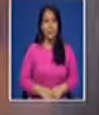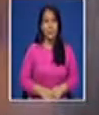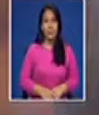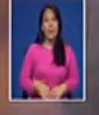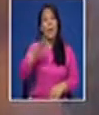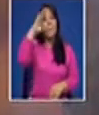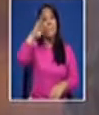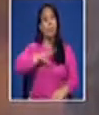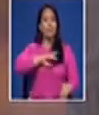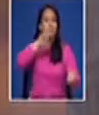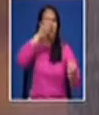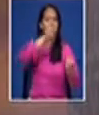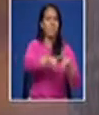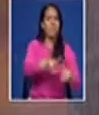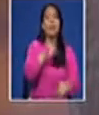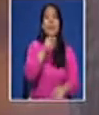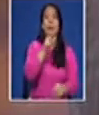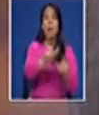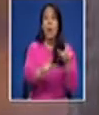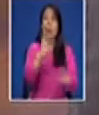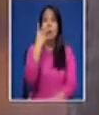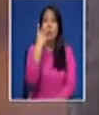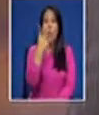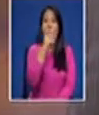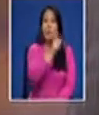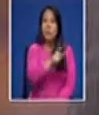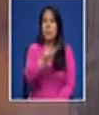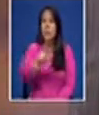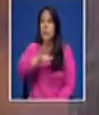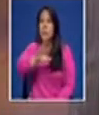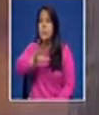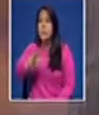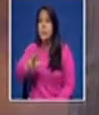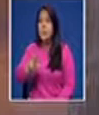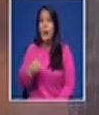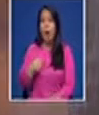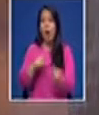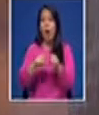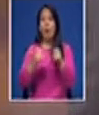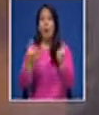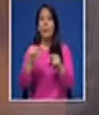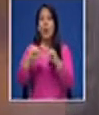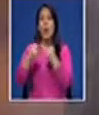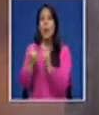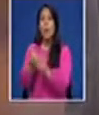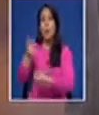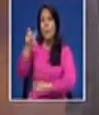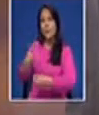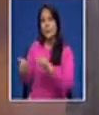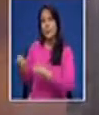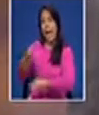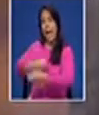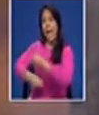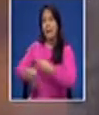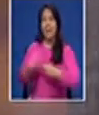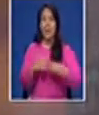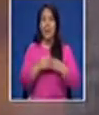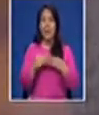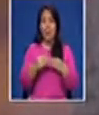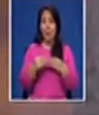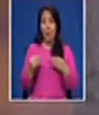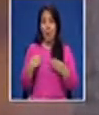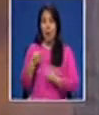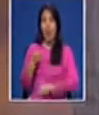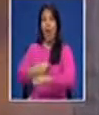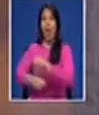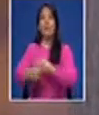Y un policía frustró el asalto que cuatro delincuentes pretendían ejecutar contra un grupo de cambistas en el cantón Huaquillas, provincia del Oro.